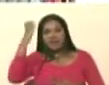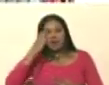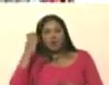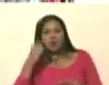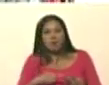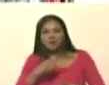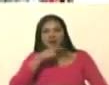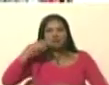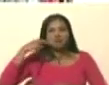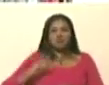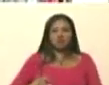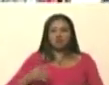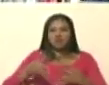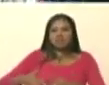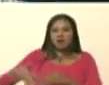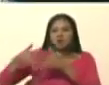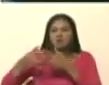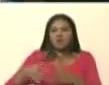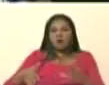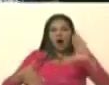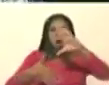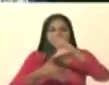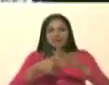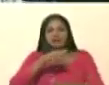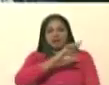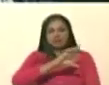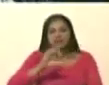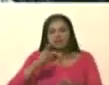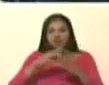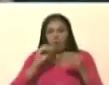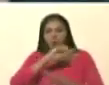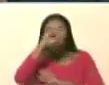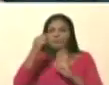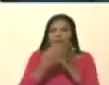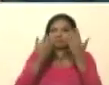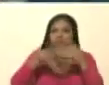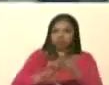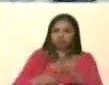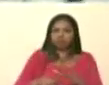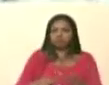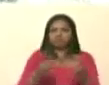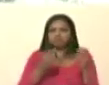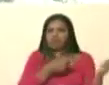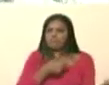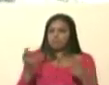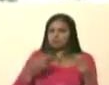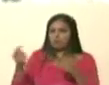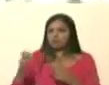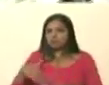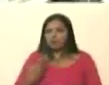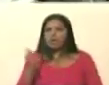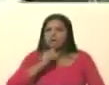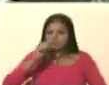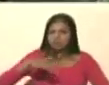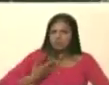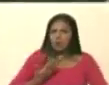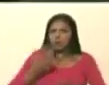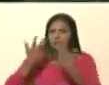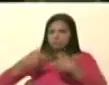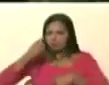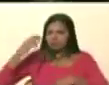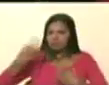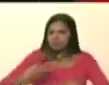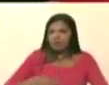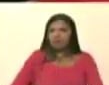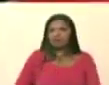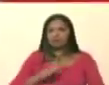rusia eeuu américa latina el mercado completo si se puede de verdad empresario si